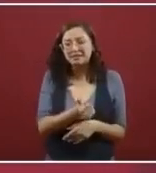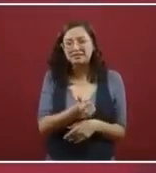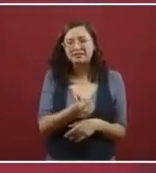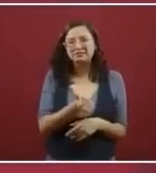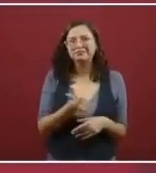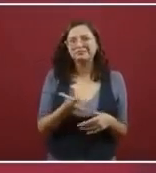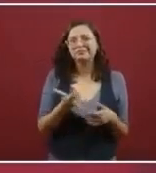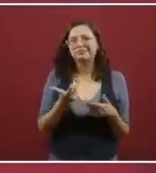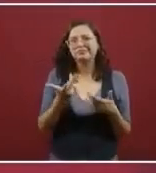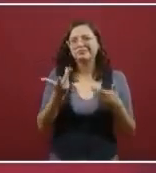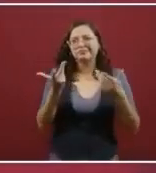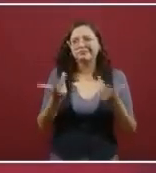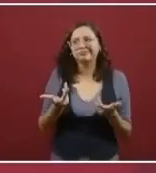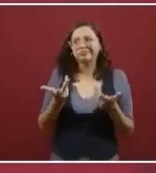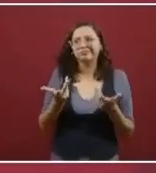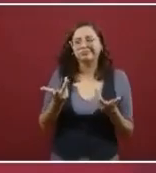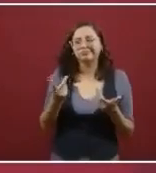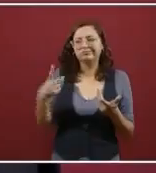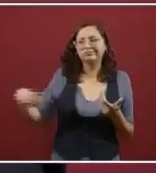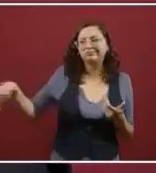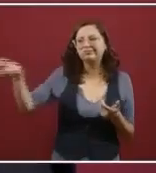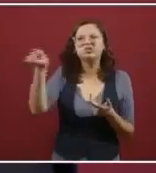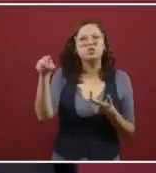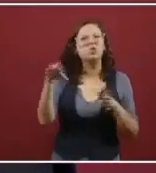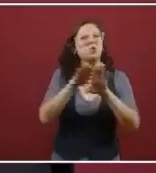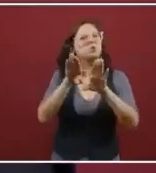claro, no es